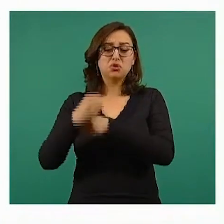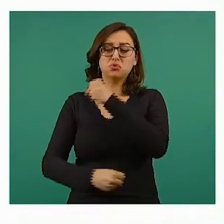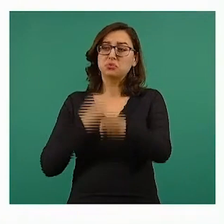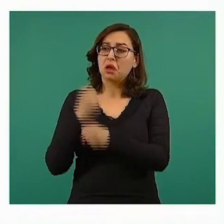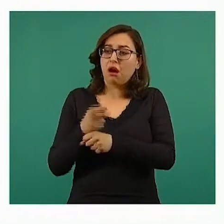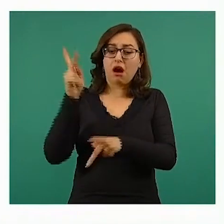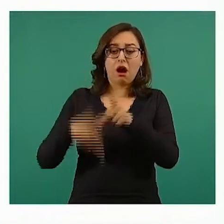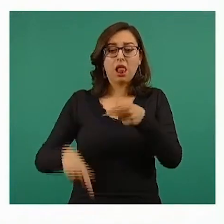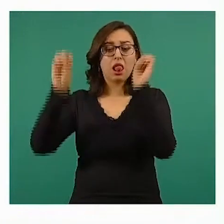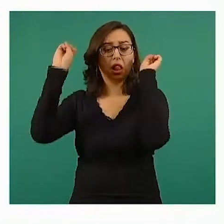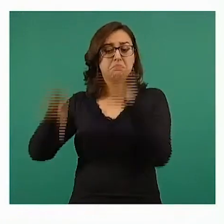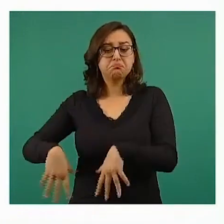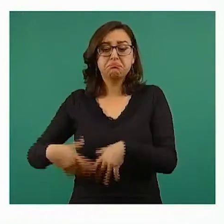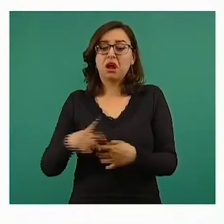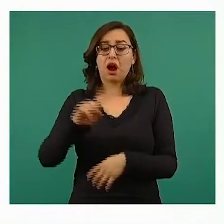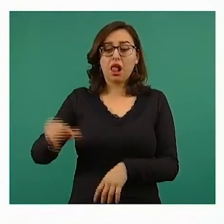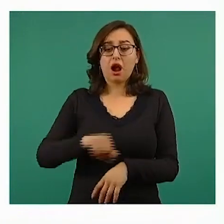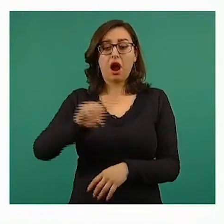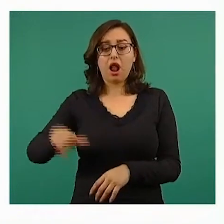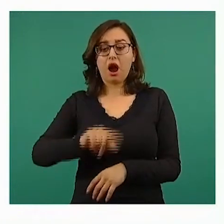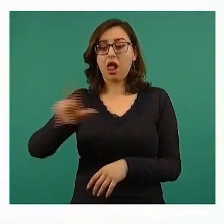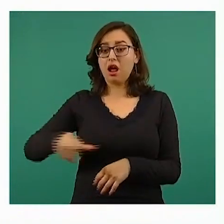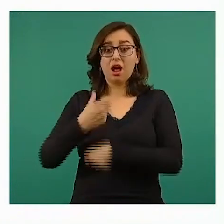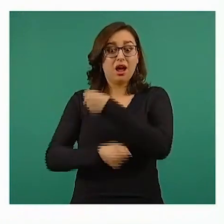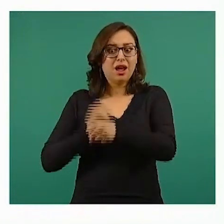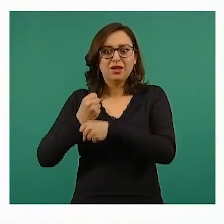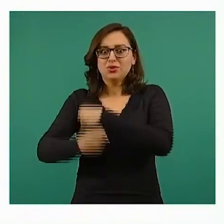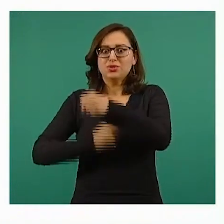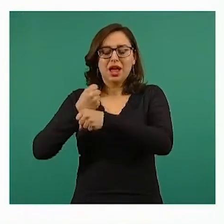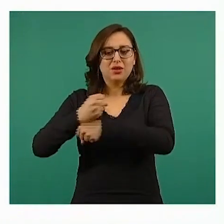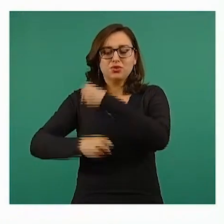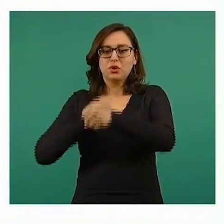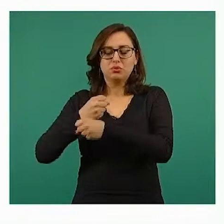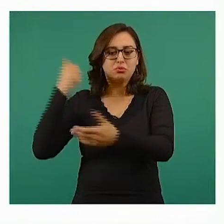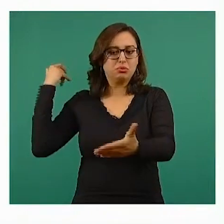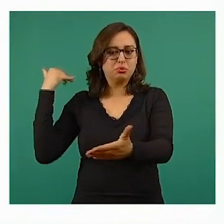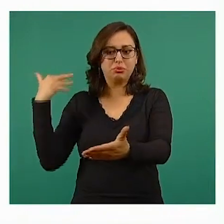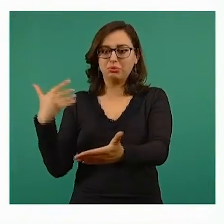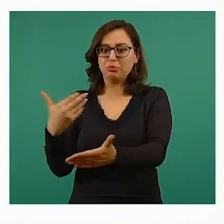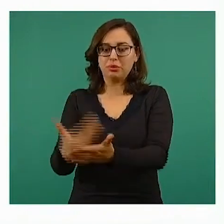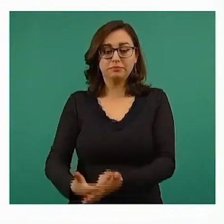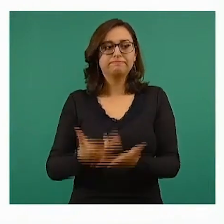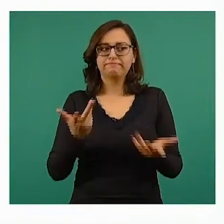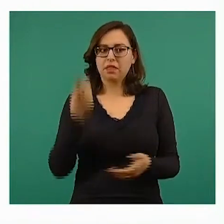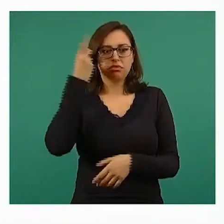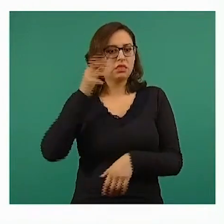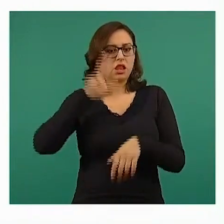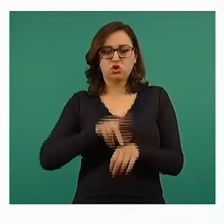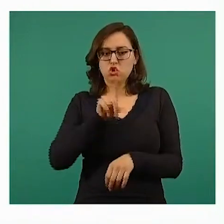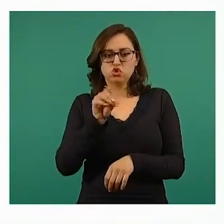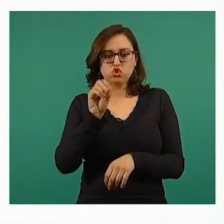de equipamiento, por condiciones burocráticas. Nuestro director general, así como los directores normativos, hicieron una